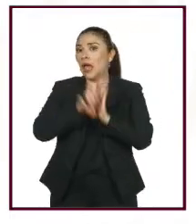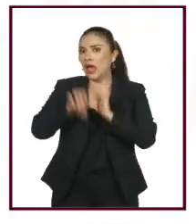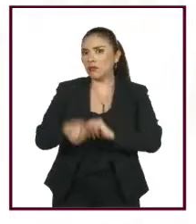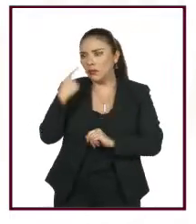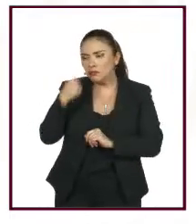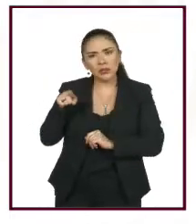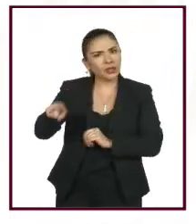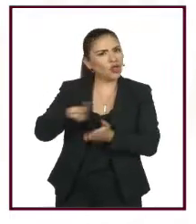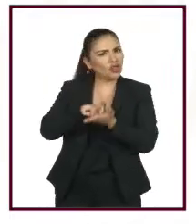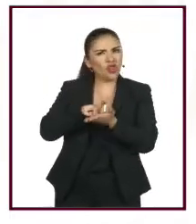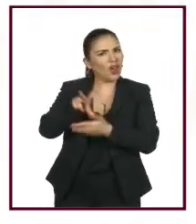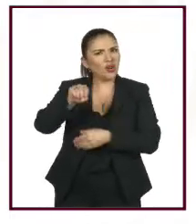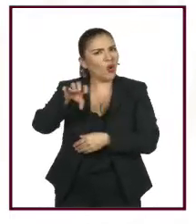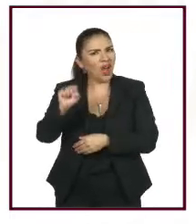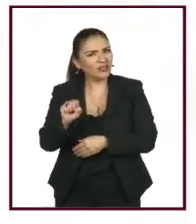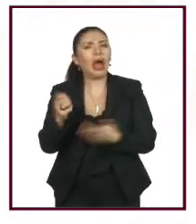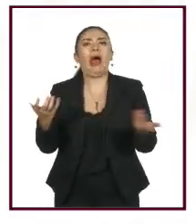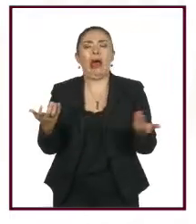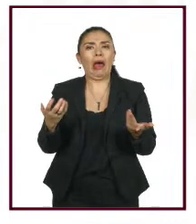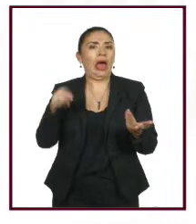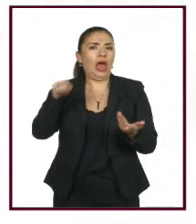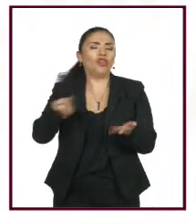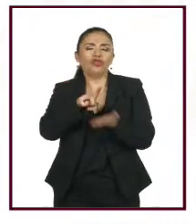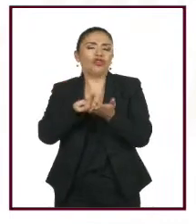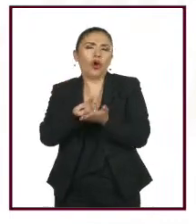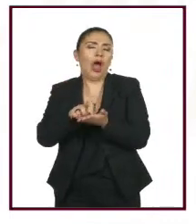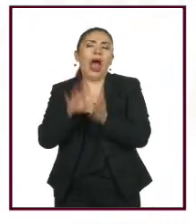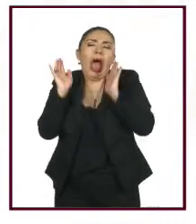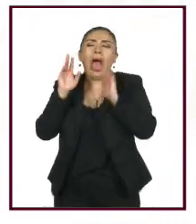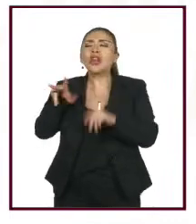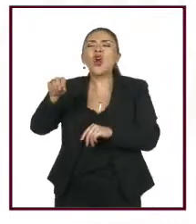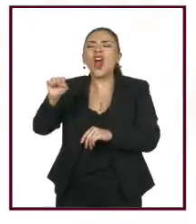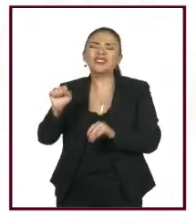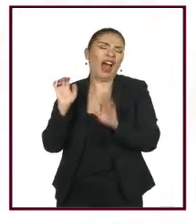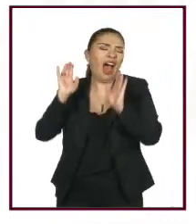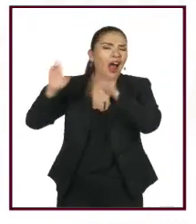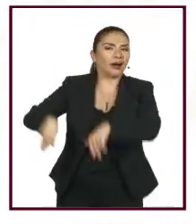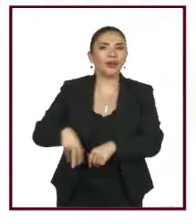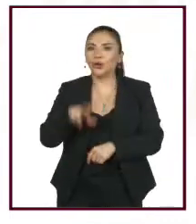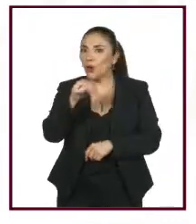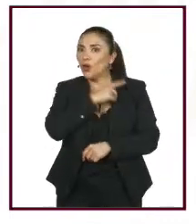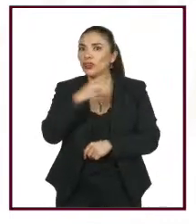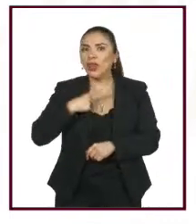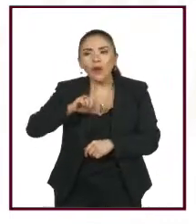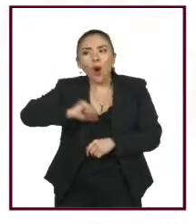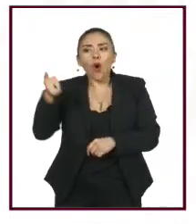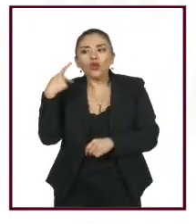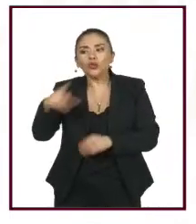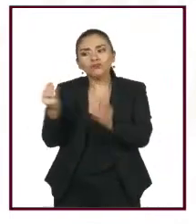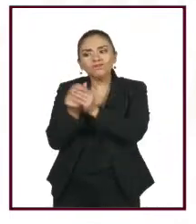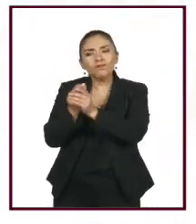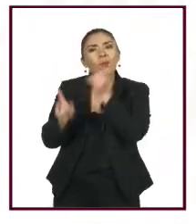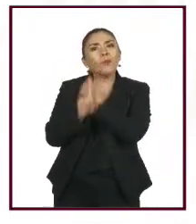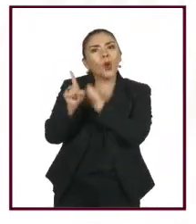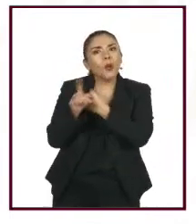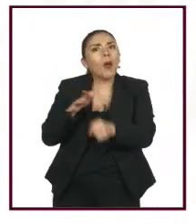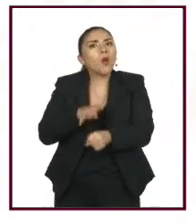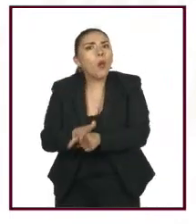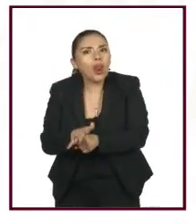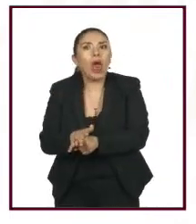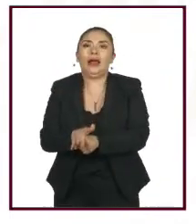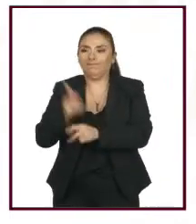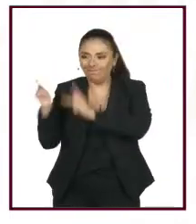alguna sustancia, ya dejarle de dar seguimiento, sino cualquier síntoma de alarma o factor de riesgo que